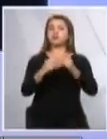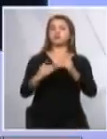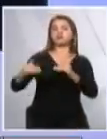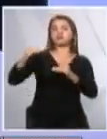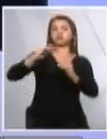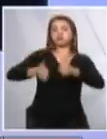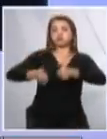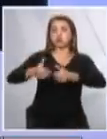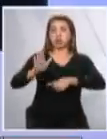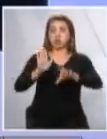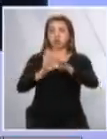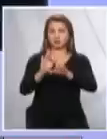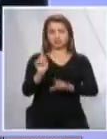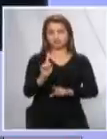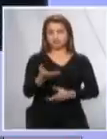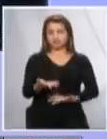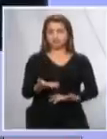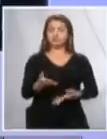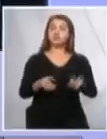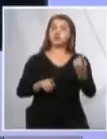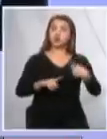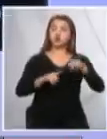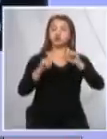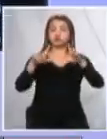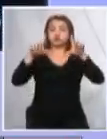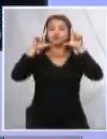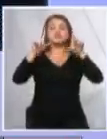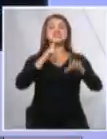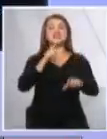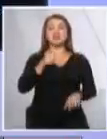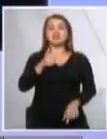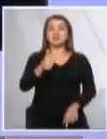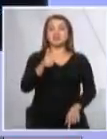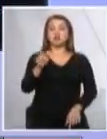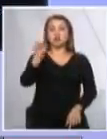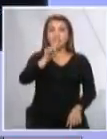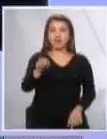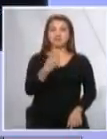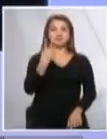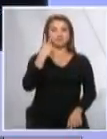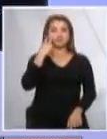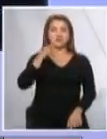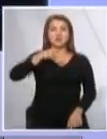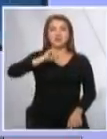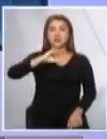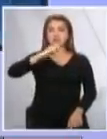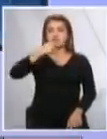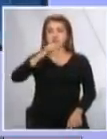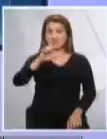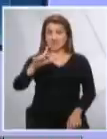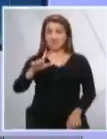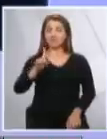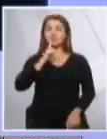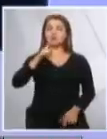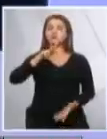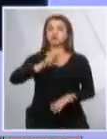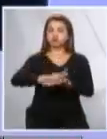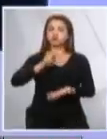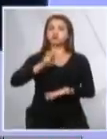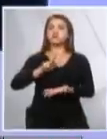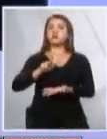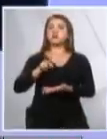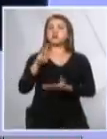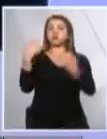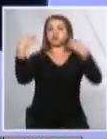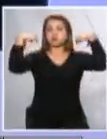ley. Y otro protagonista de esta semana fue el director del Servicio de Impuestos Internos, Michel Jorrat, quien fue ratificado en